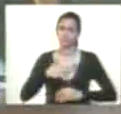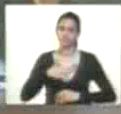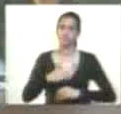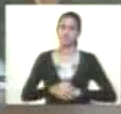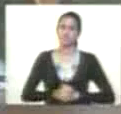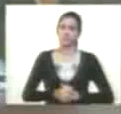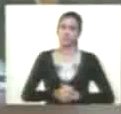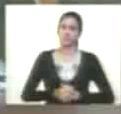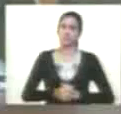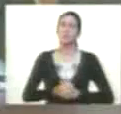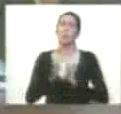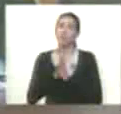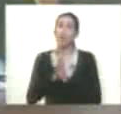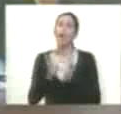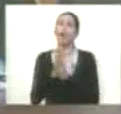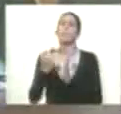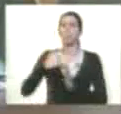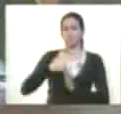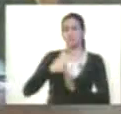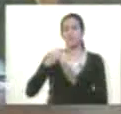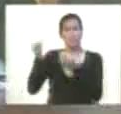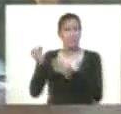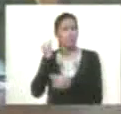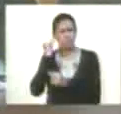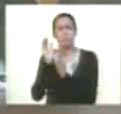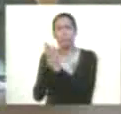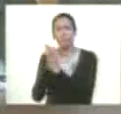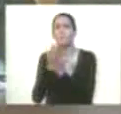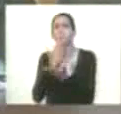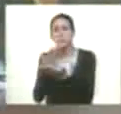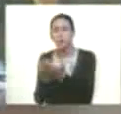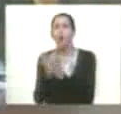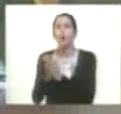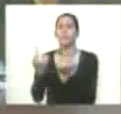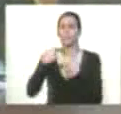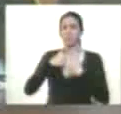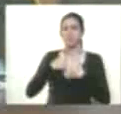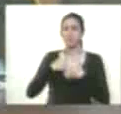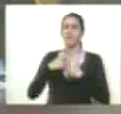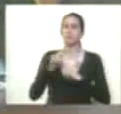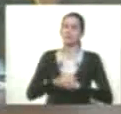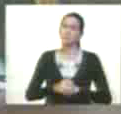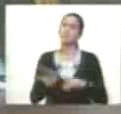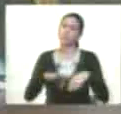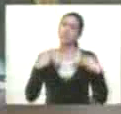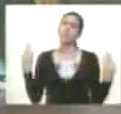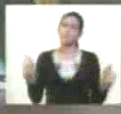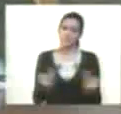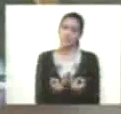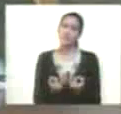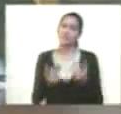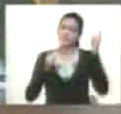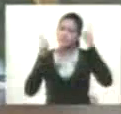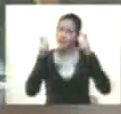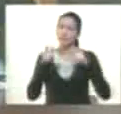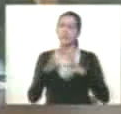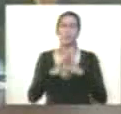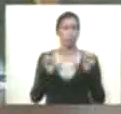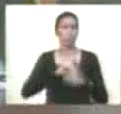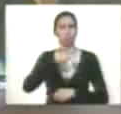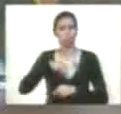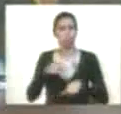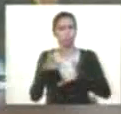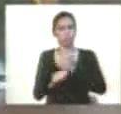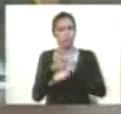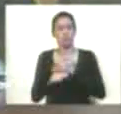nos incorpore a la oración de amor que siempre hace a nuestro Dios Creador y a toda la familia de nuestro comandante Chávez en Barinas.